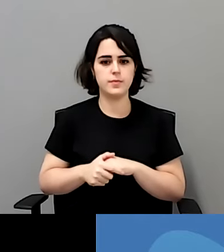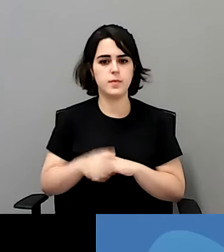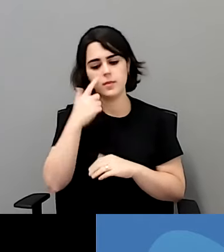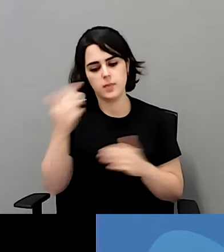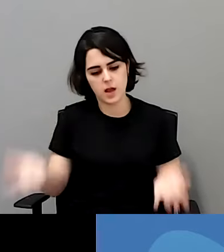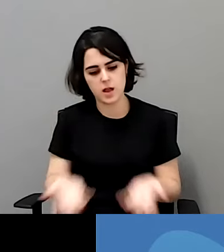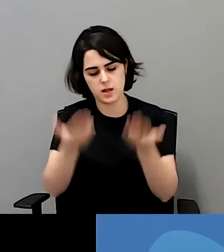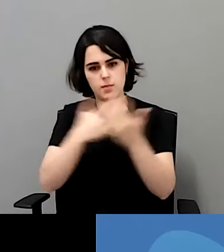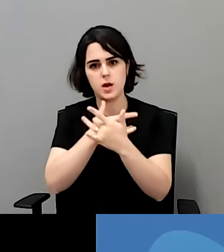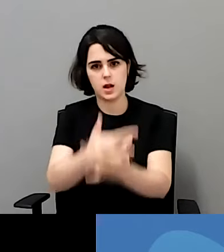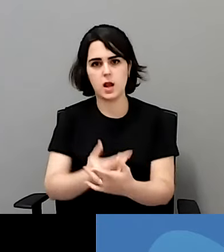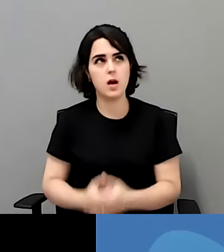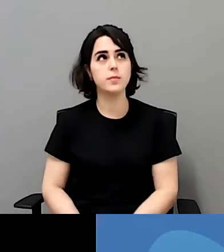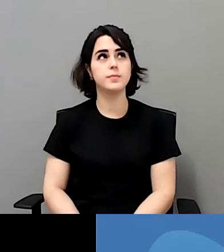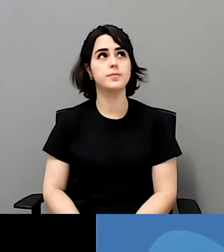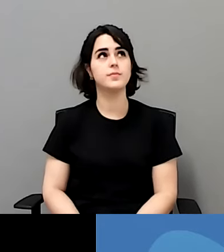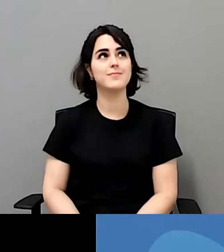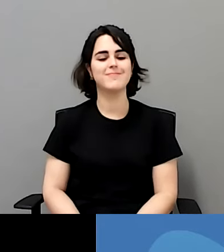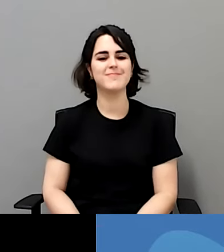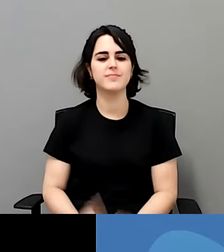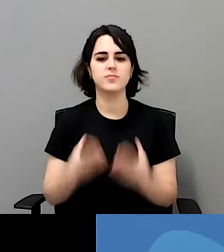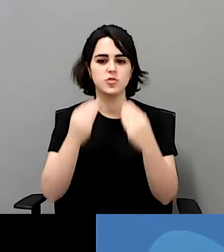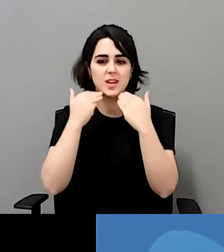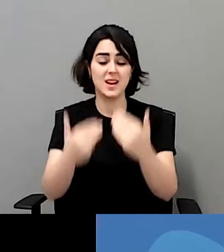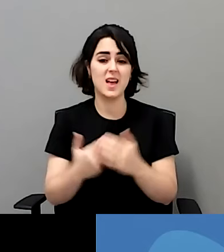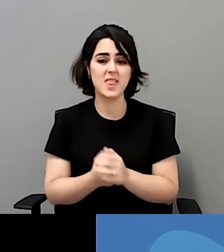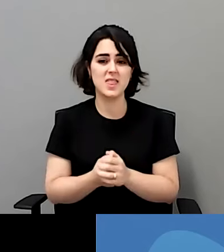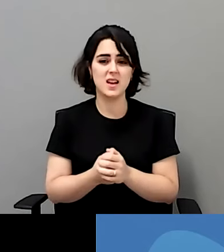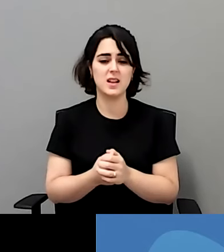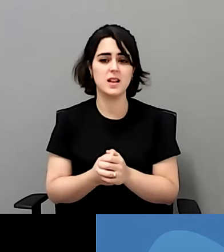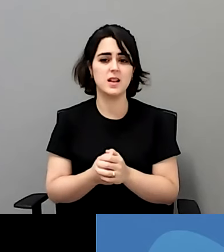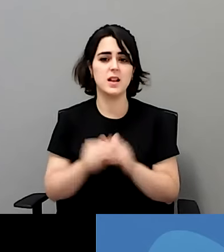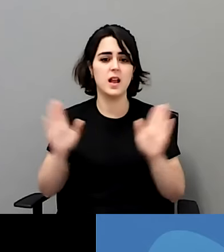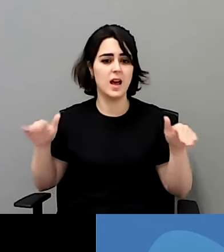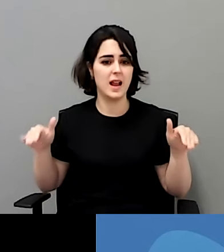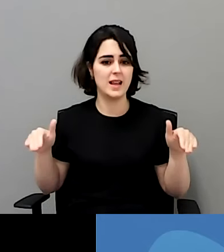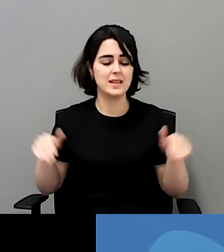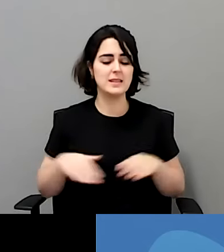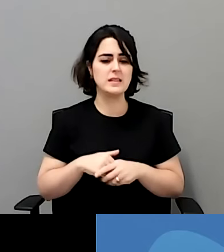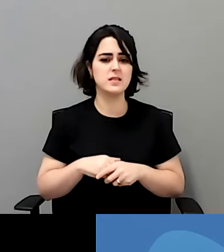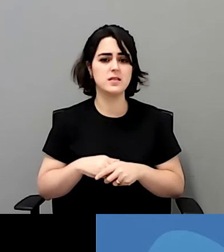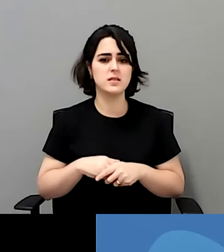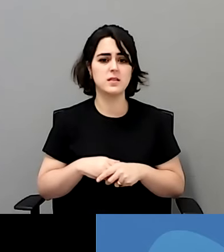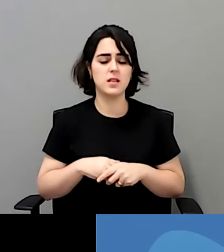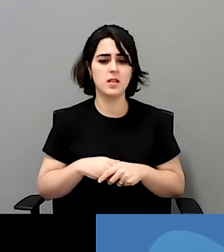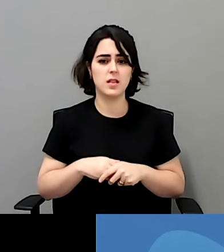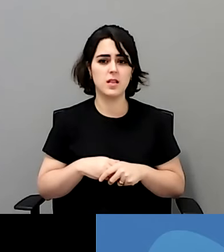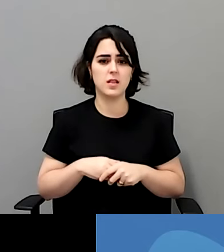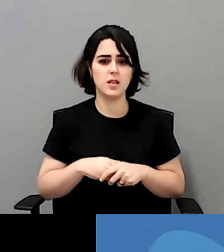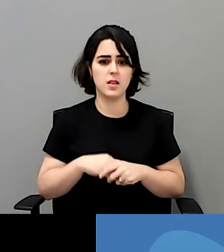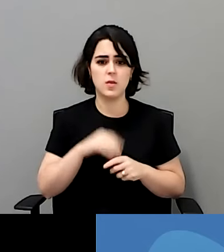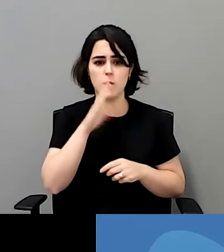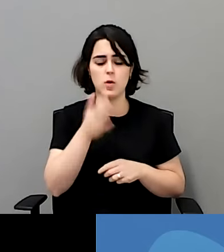Adelante, María. Muchas gracias, Ángel, por tu